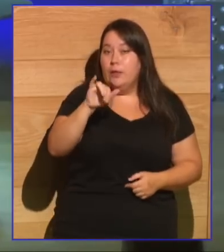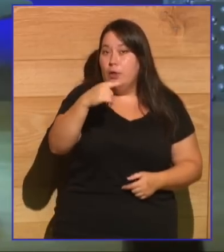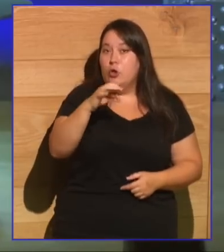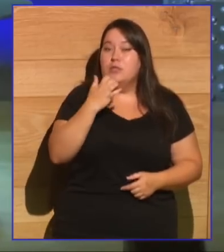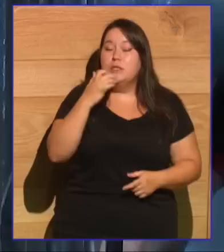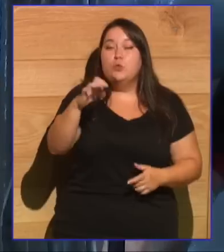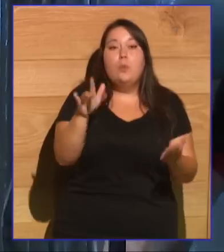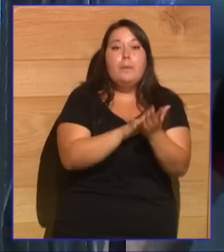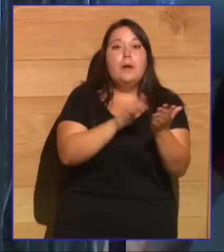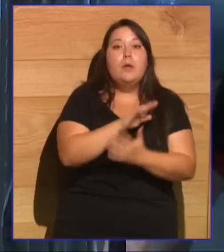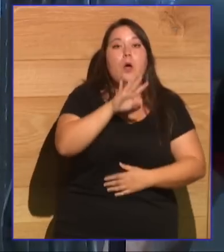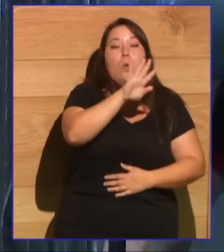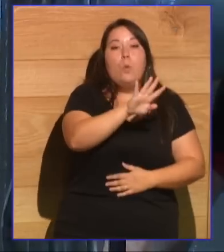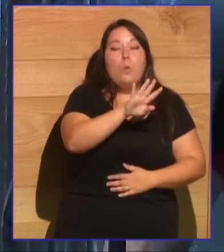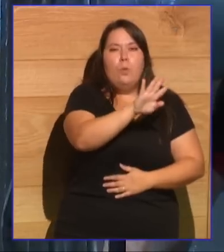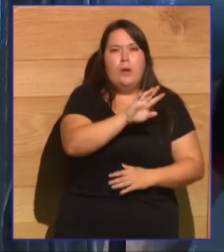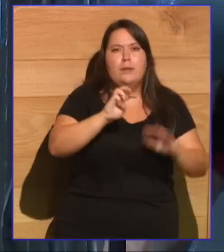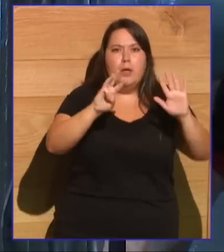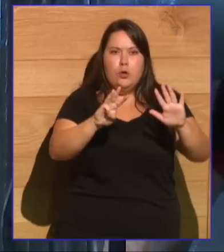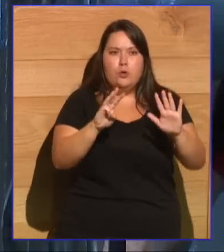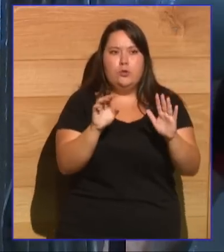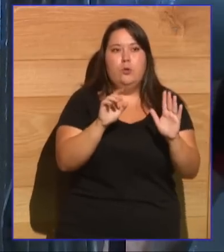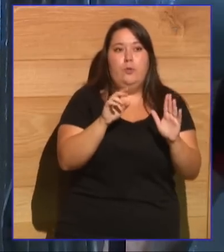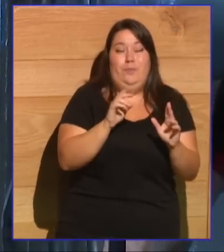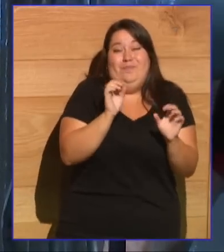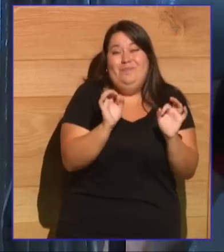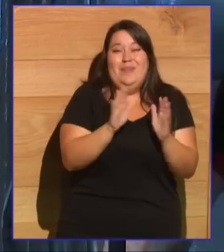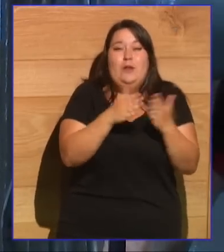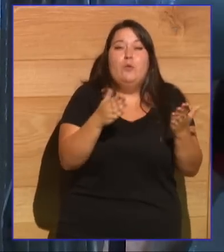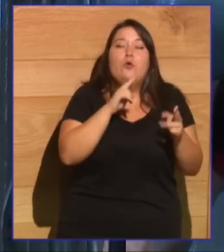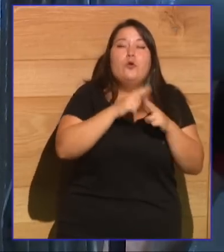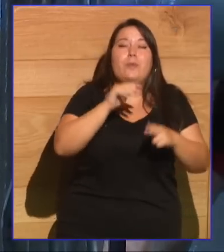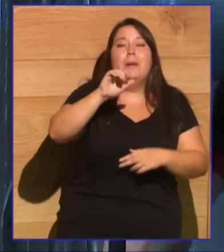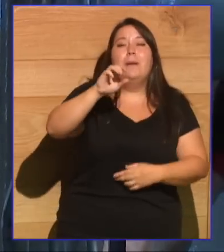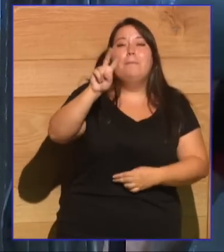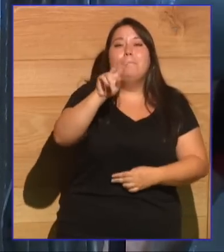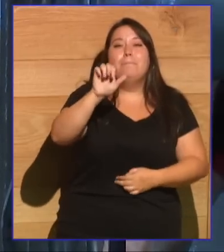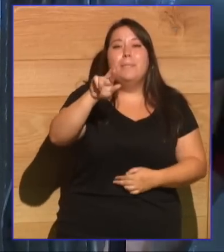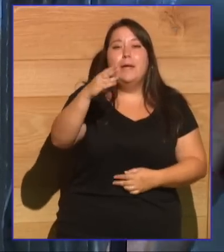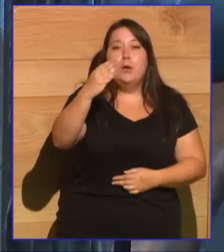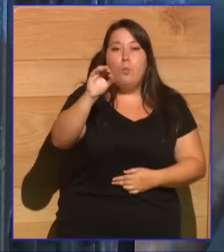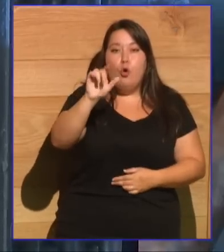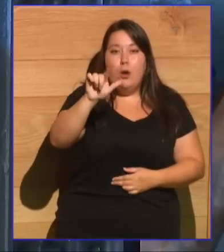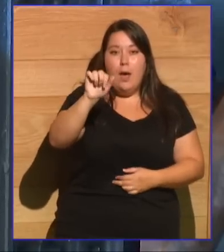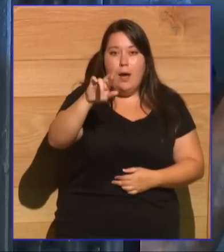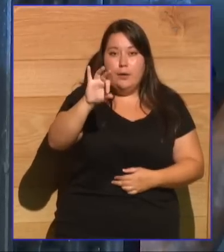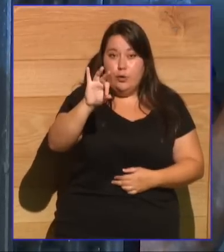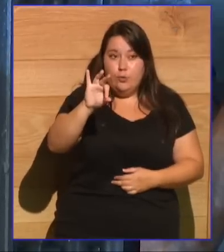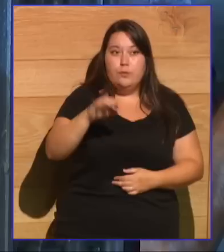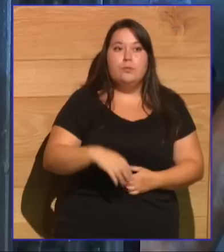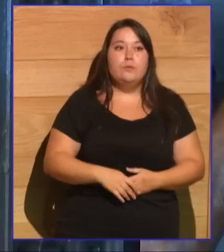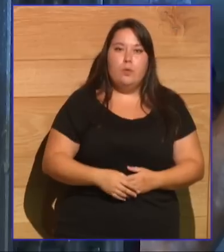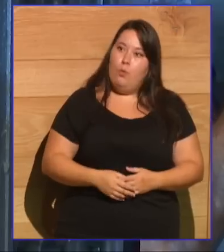vas a la página 148 de verbo lario el nuevo libro de rodrigo cortés que recoge las definiciones que él está metido con